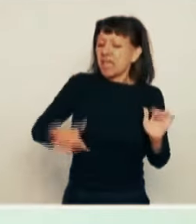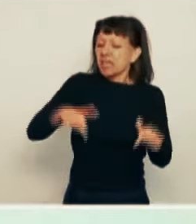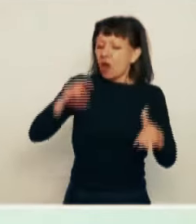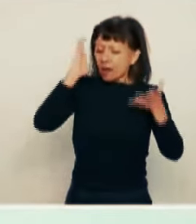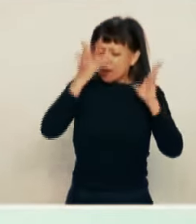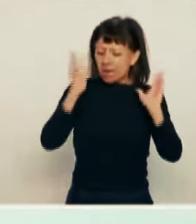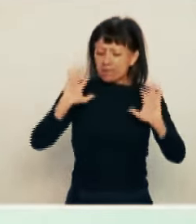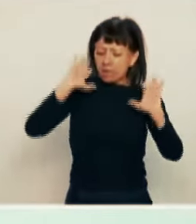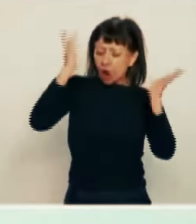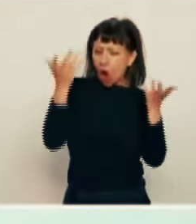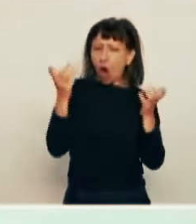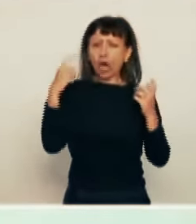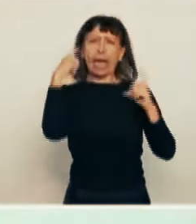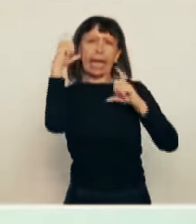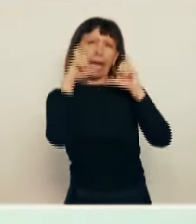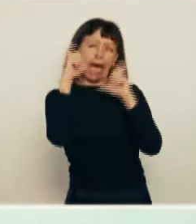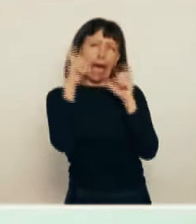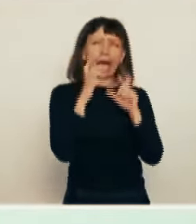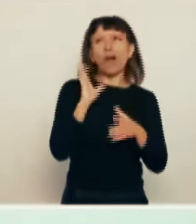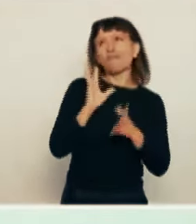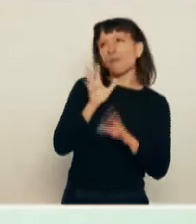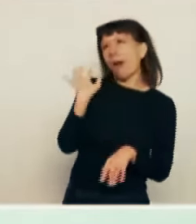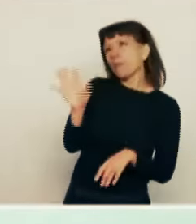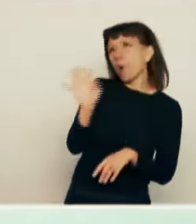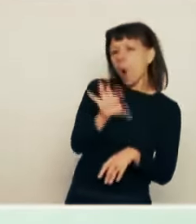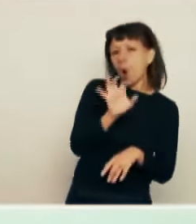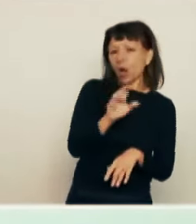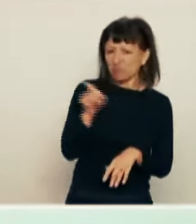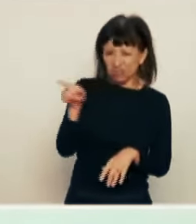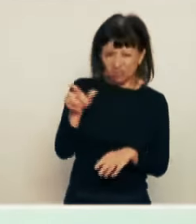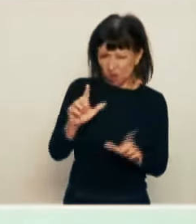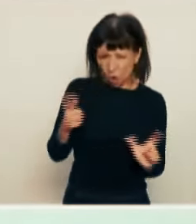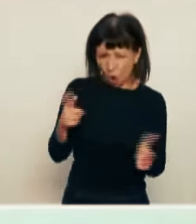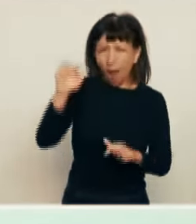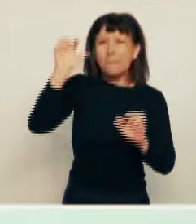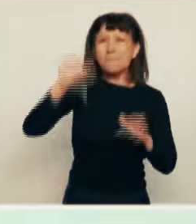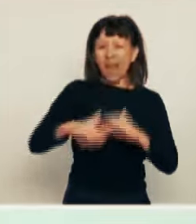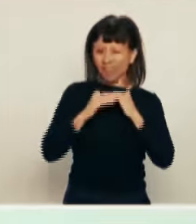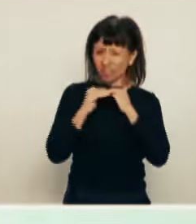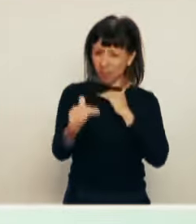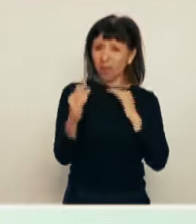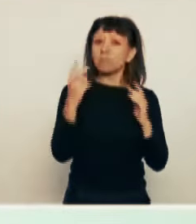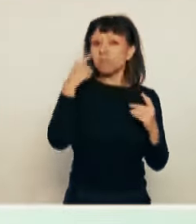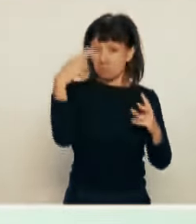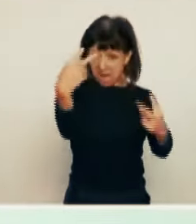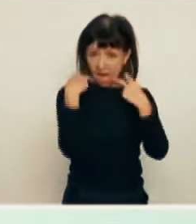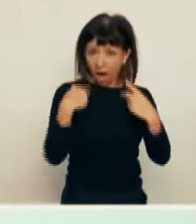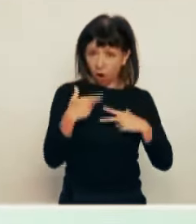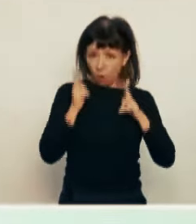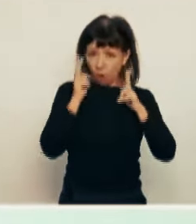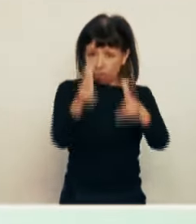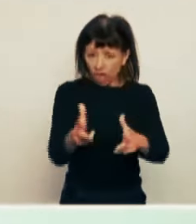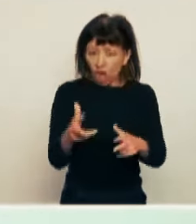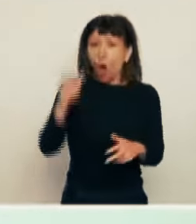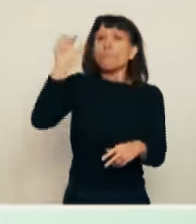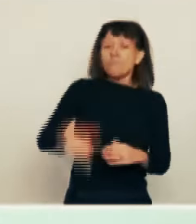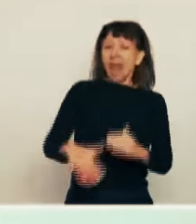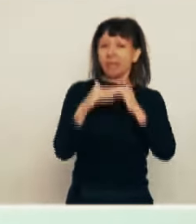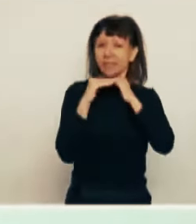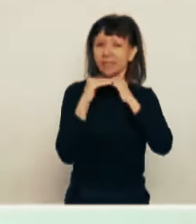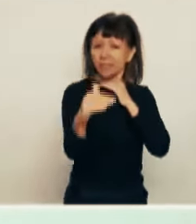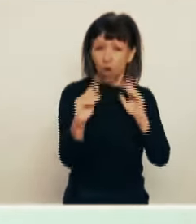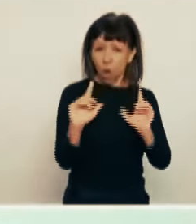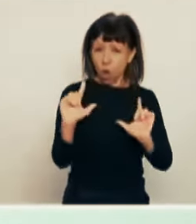y burlitas y todas esas cosas, no tiene plan de estabilización. Mire cómo se lo digo, no tiene plan de estabilización.